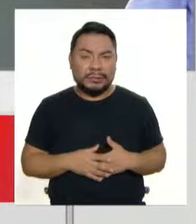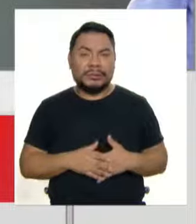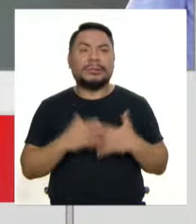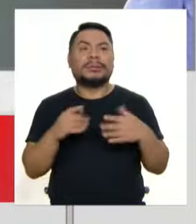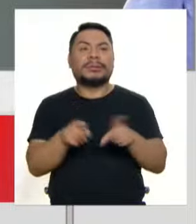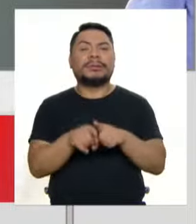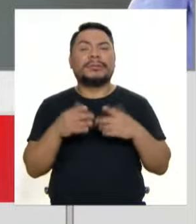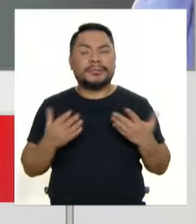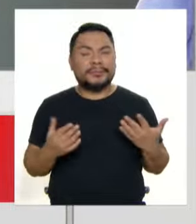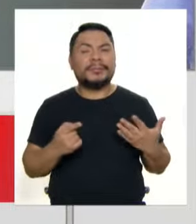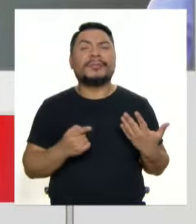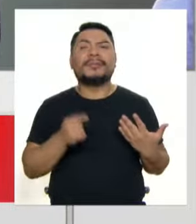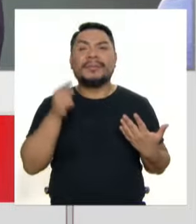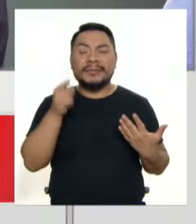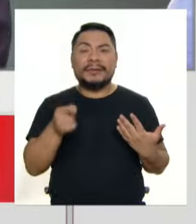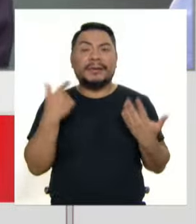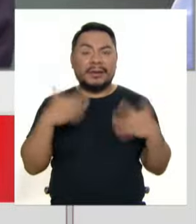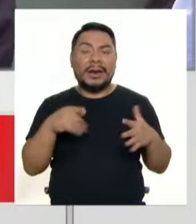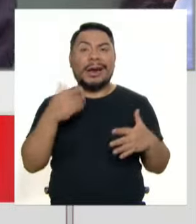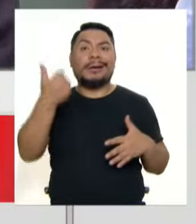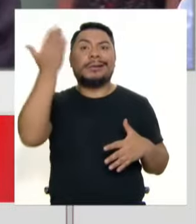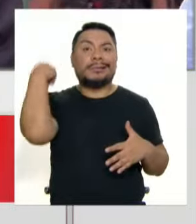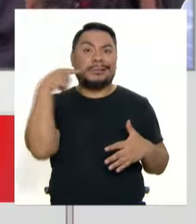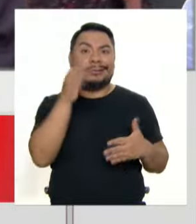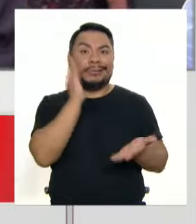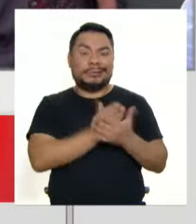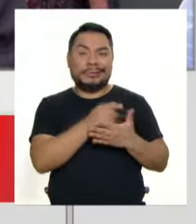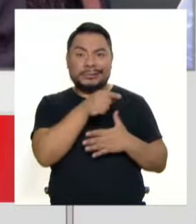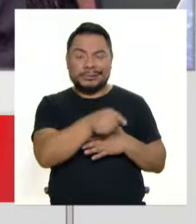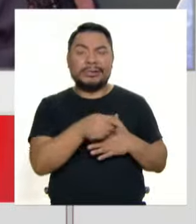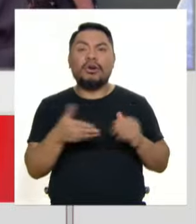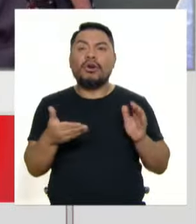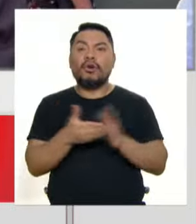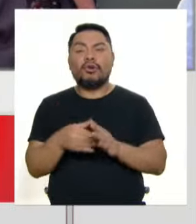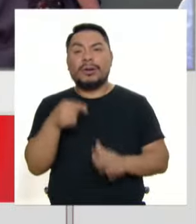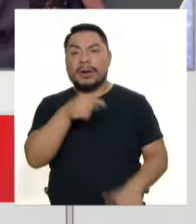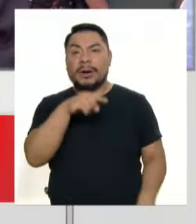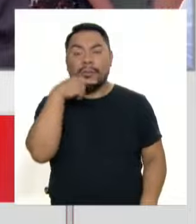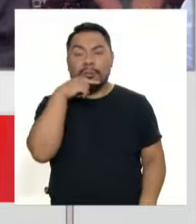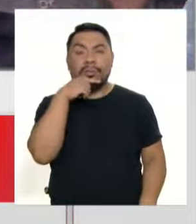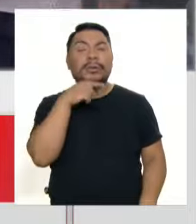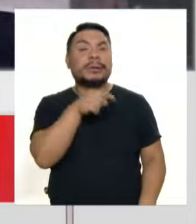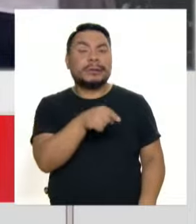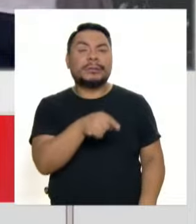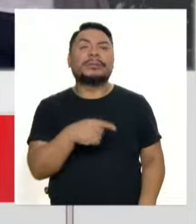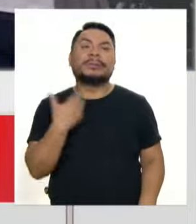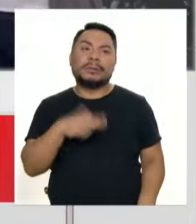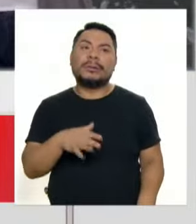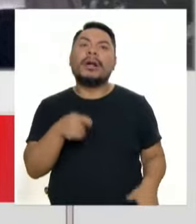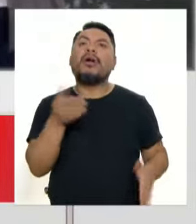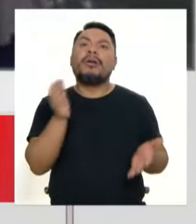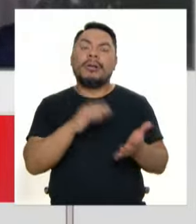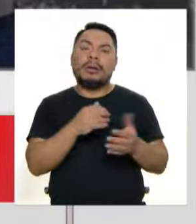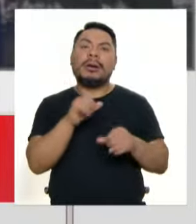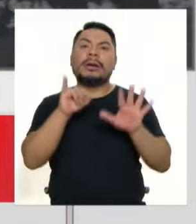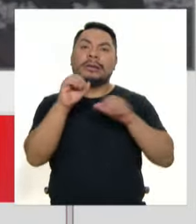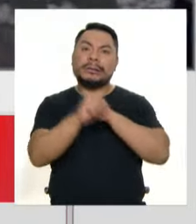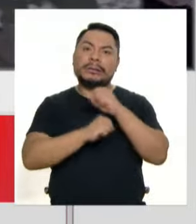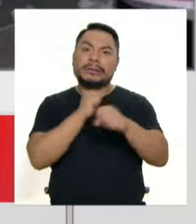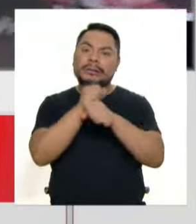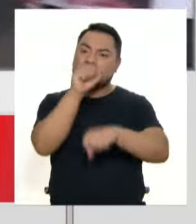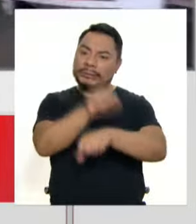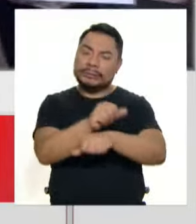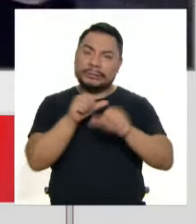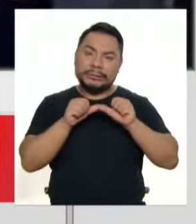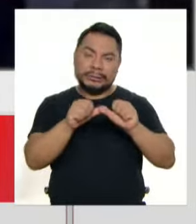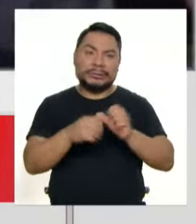mérito de la sentencia que rige en contra de esta detenida, cumpla la sentencia de 6 años.